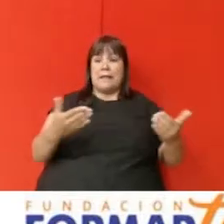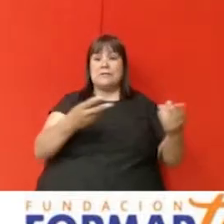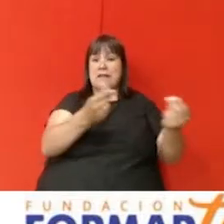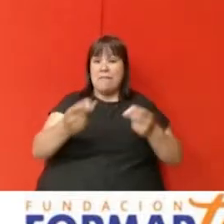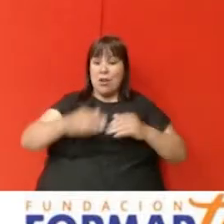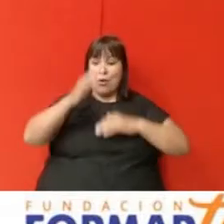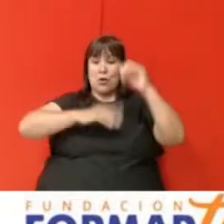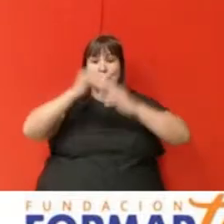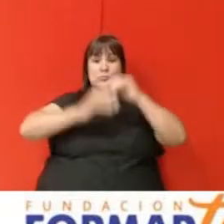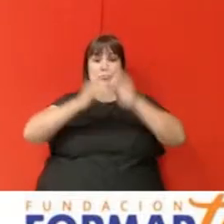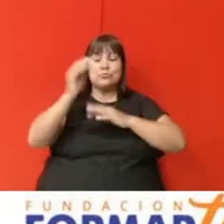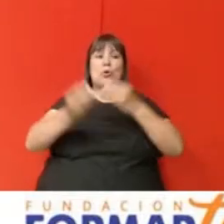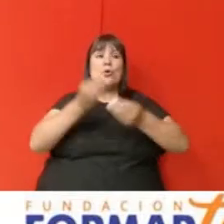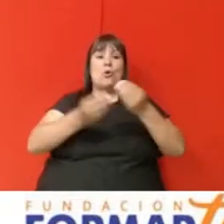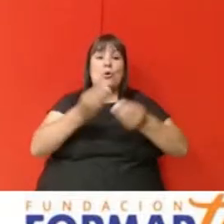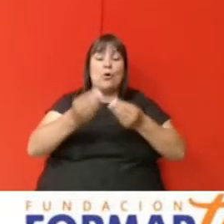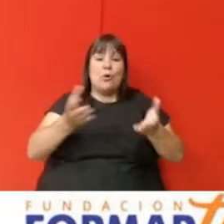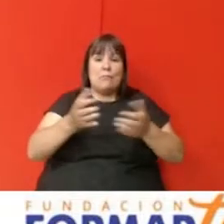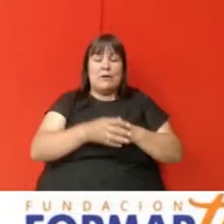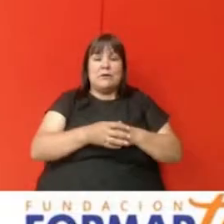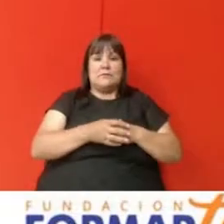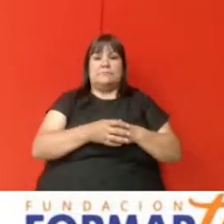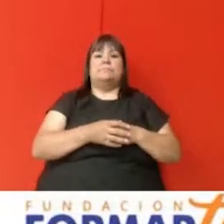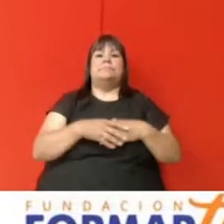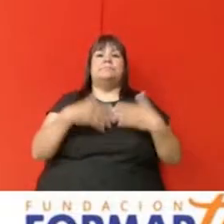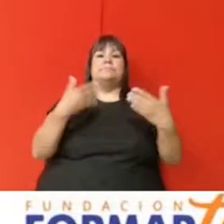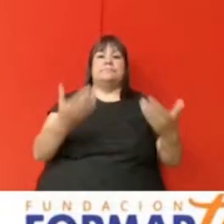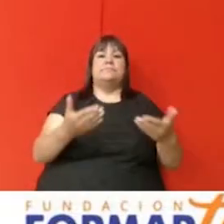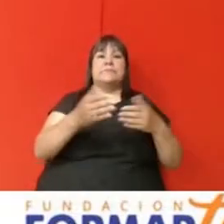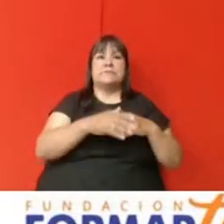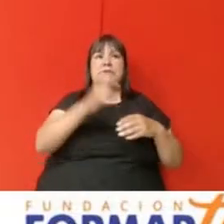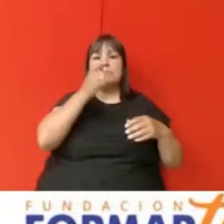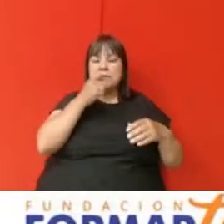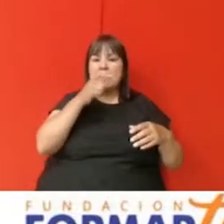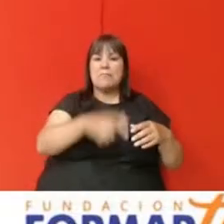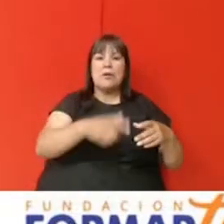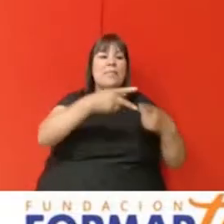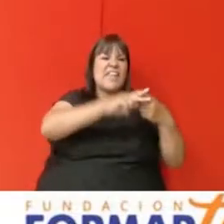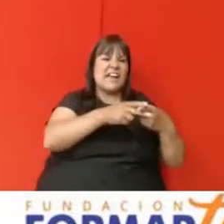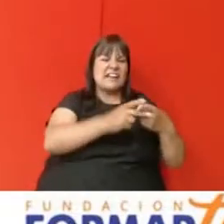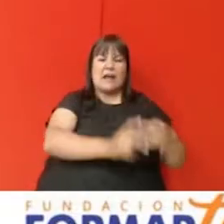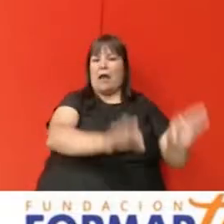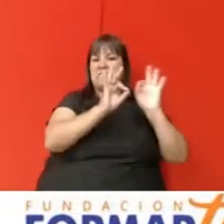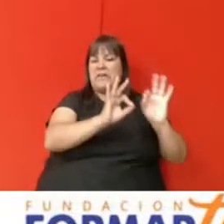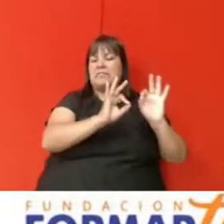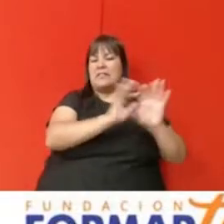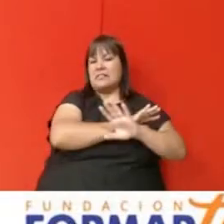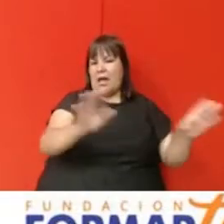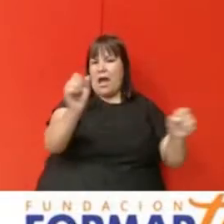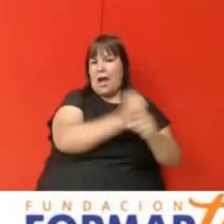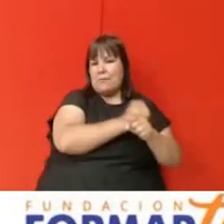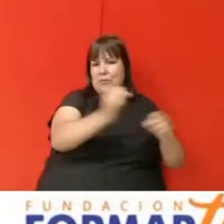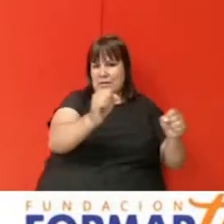la forma de cuidar. El paso no es solamente la técnica, hago bien y ya está, ¿sí?